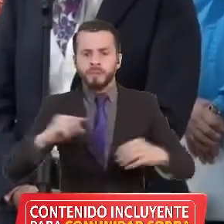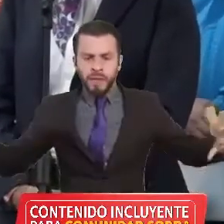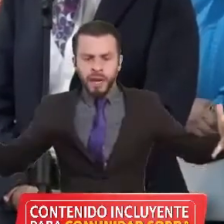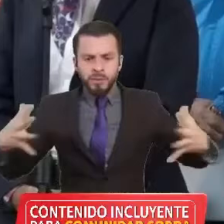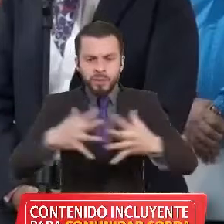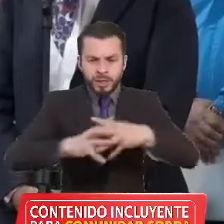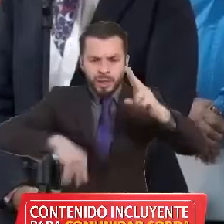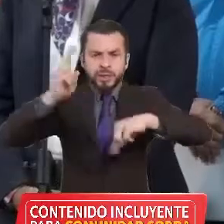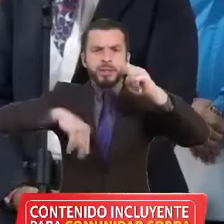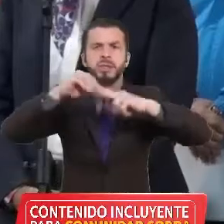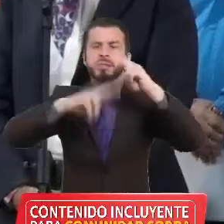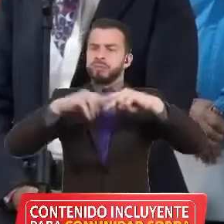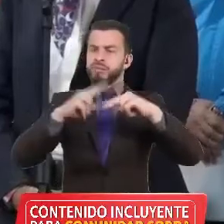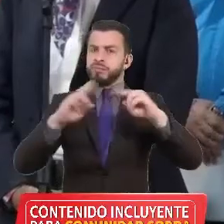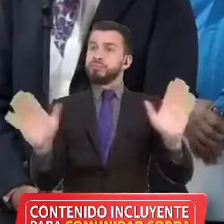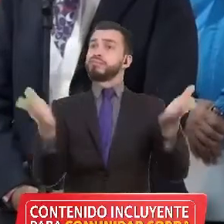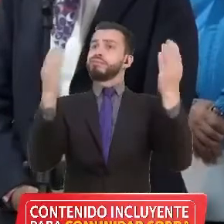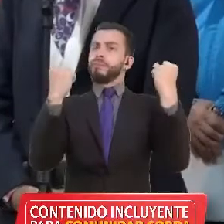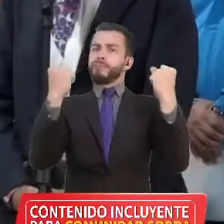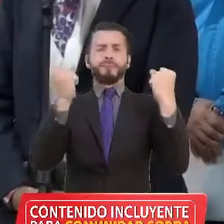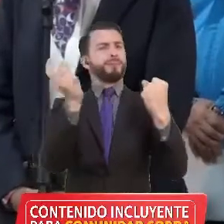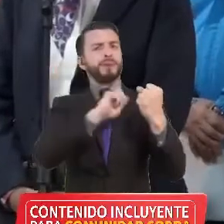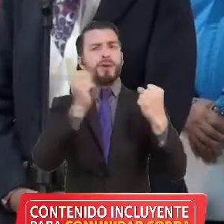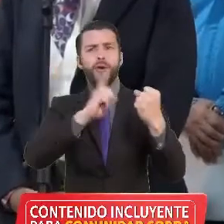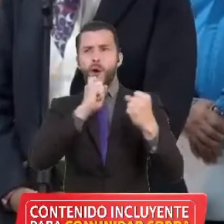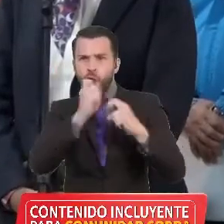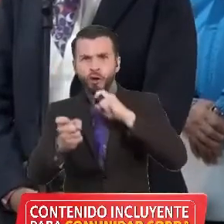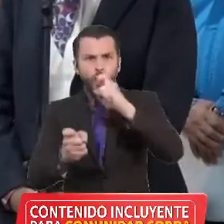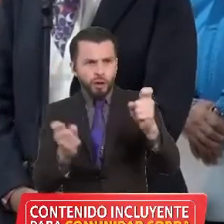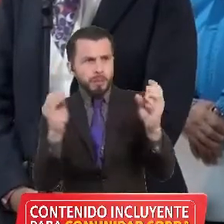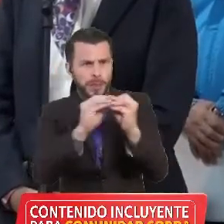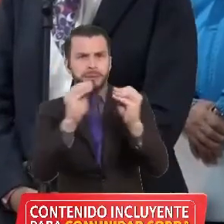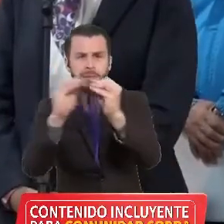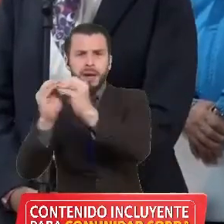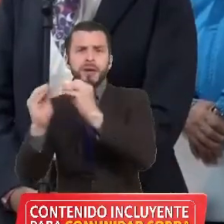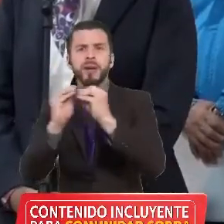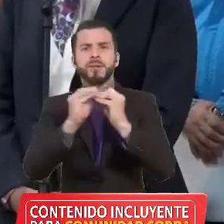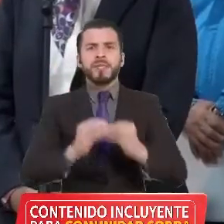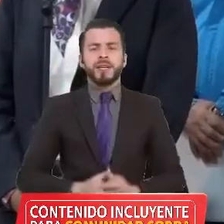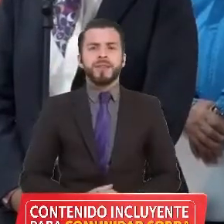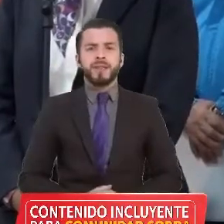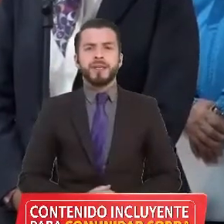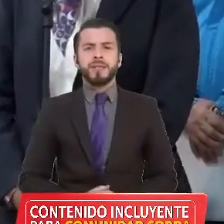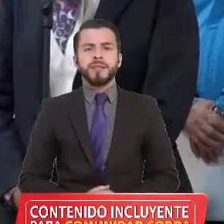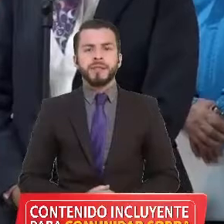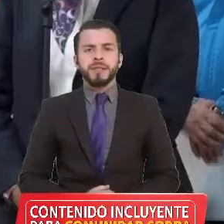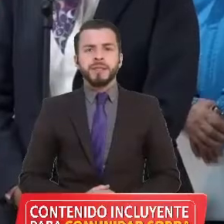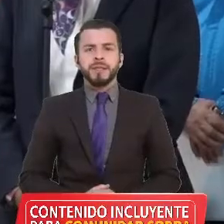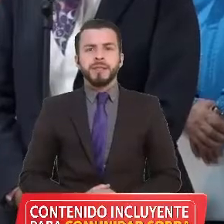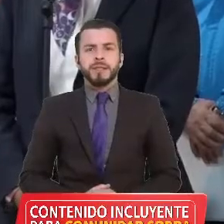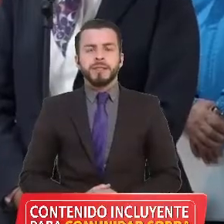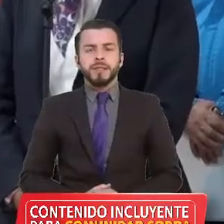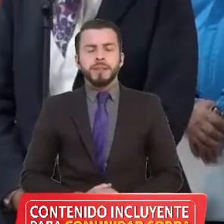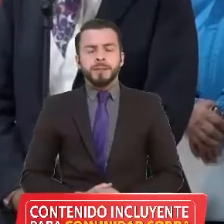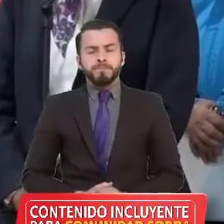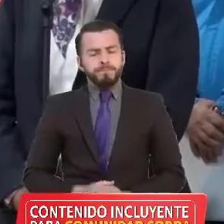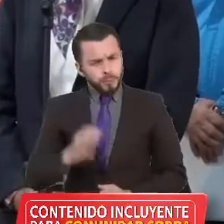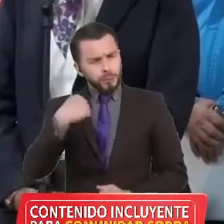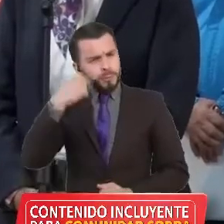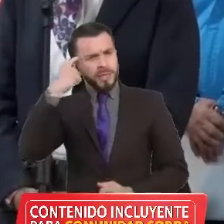yo pienso que nadie sabe mejor esto que los miles de personas los miles de jóvenes